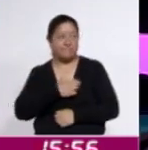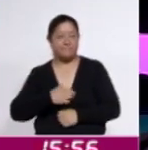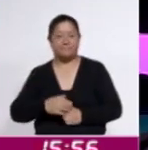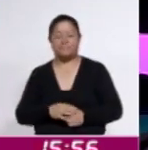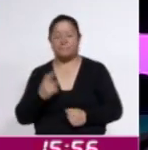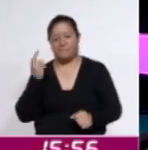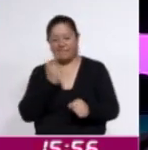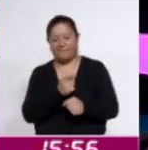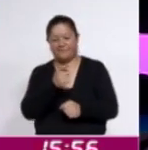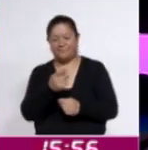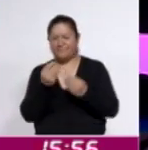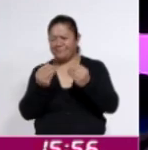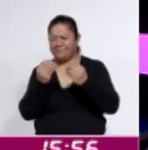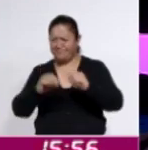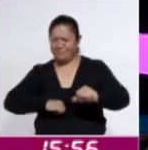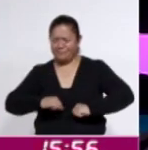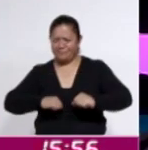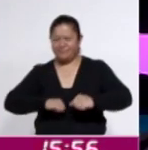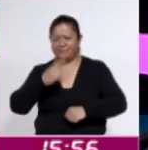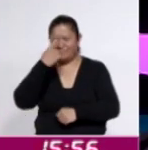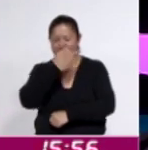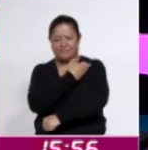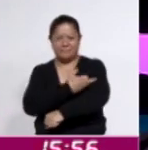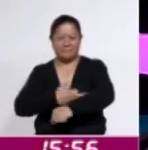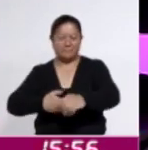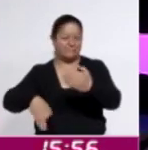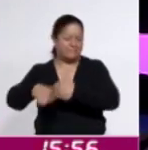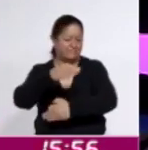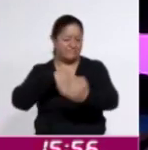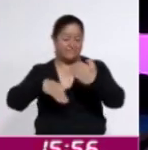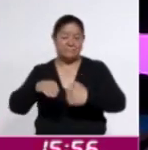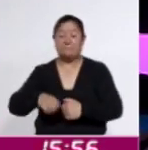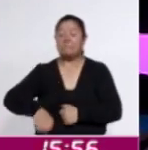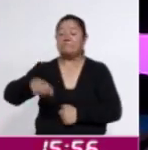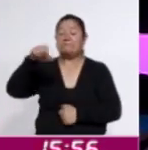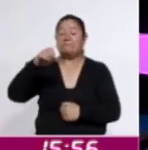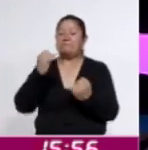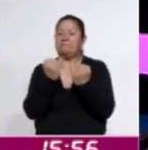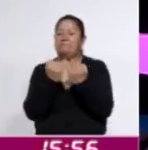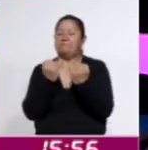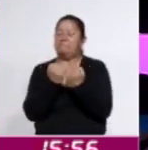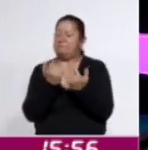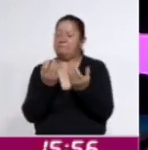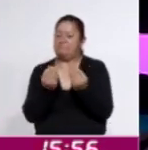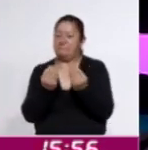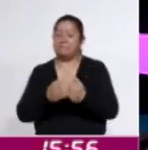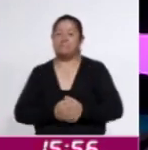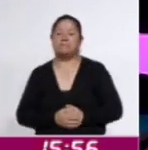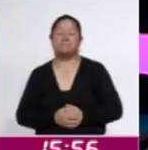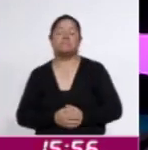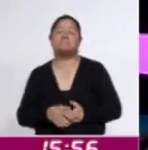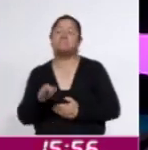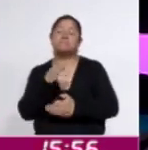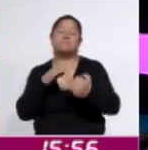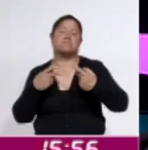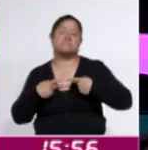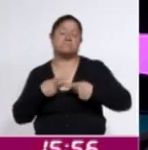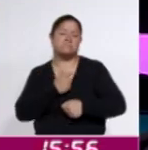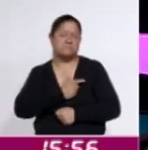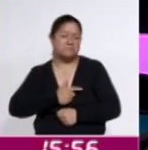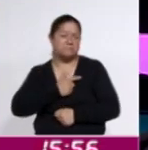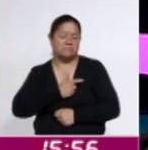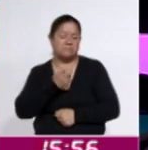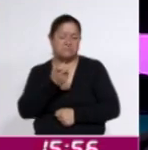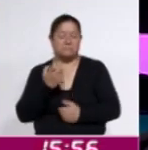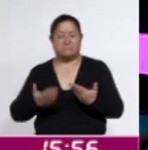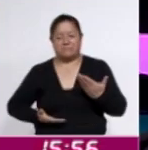sinfín de actividades para toda la familia y para todas las edades y también pues para quienes van a disfrutar de estas actividades de